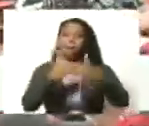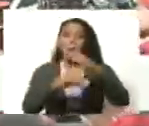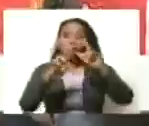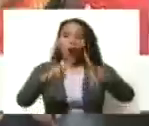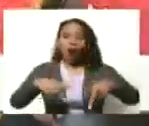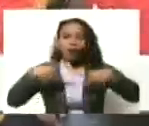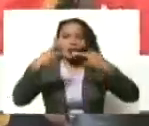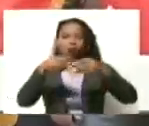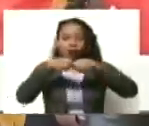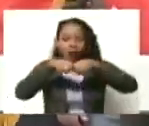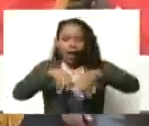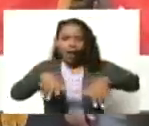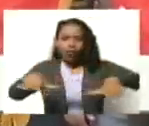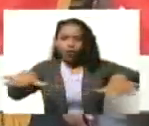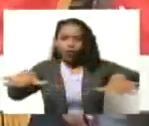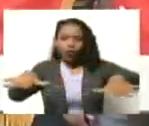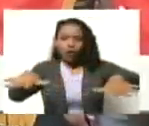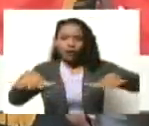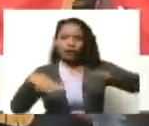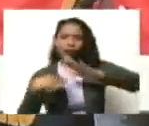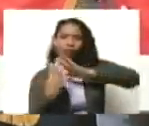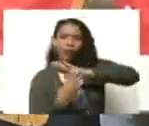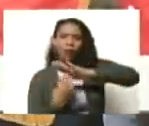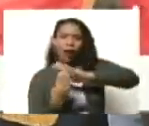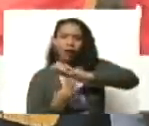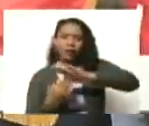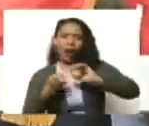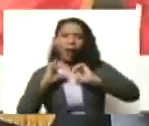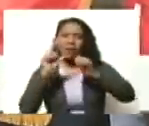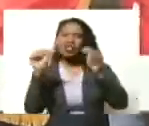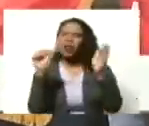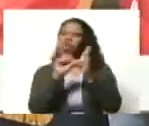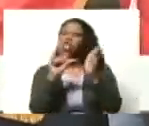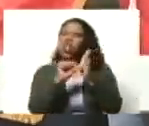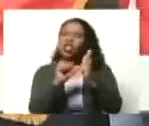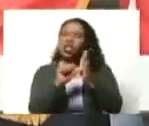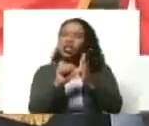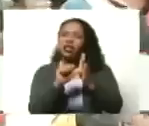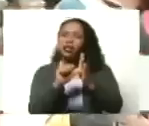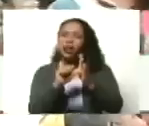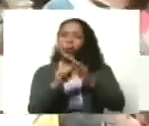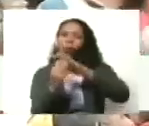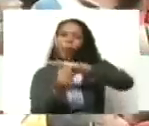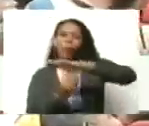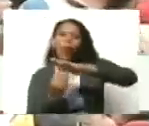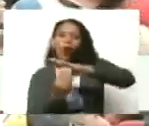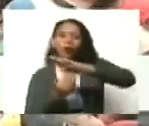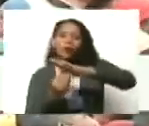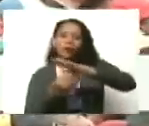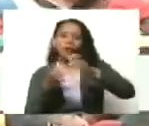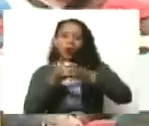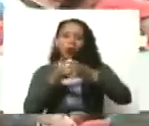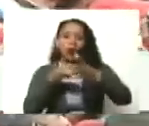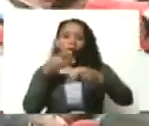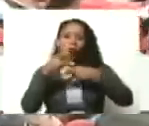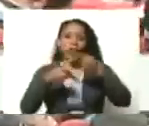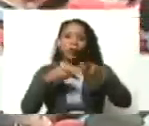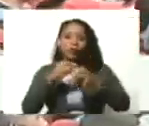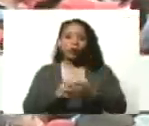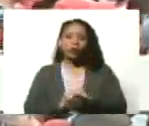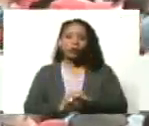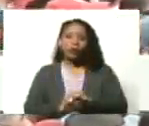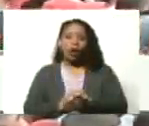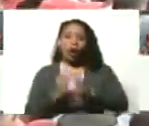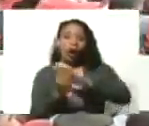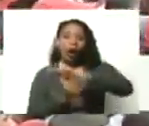renovar las estructuras, y dijo, ¿empezamos por dónde? Por las bases de nuestro partido. Por